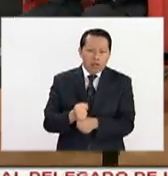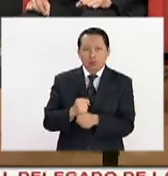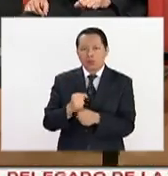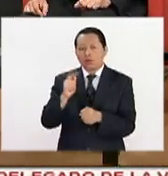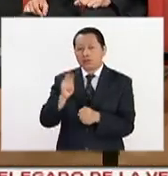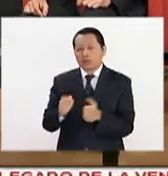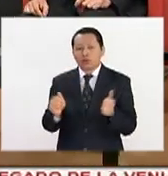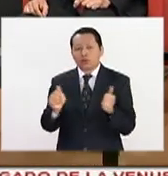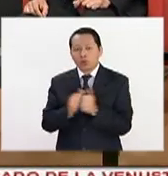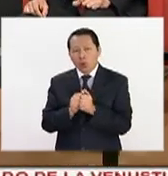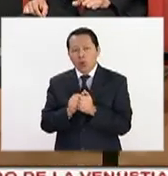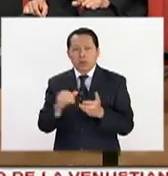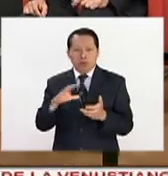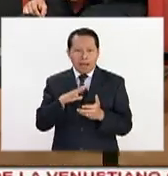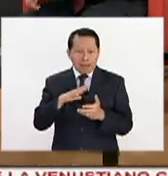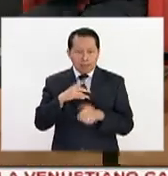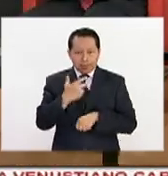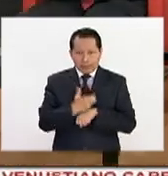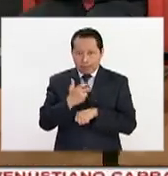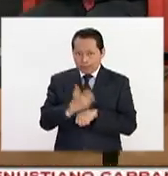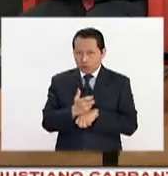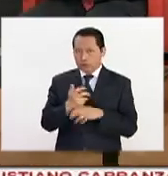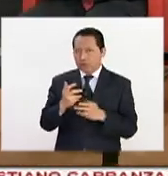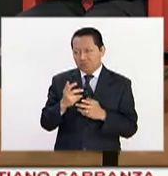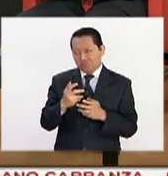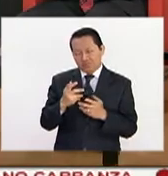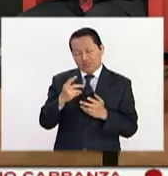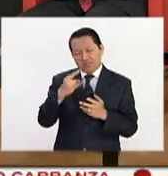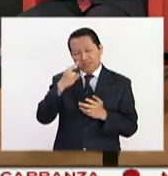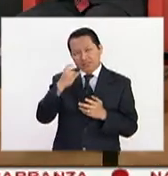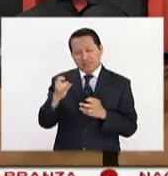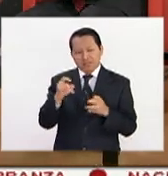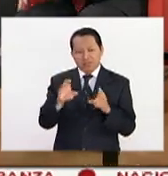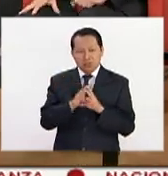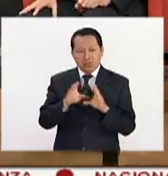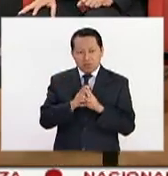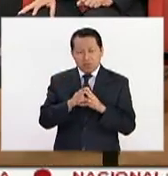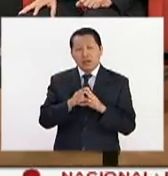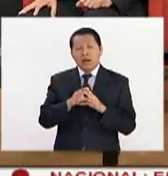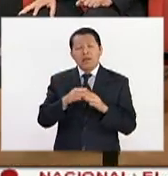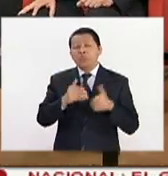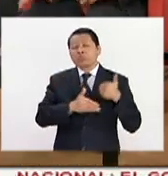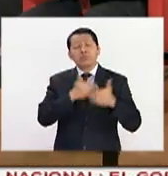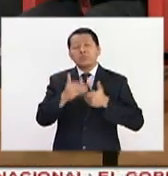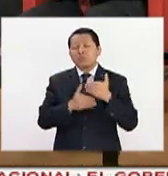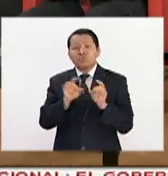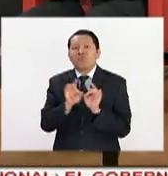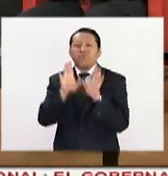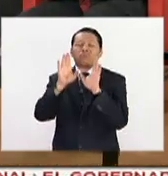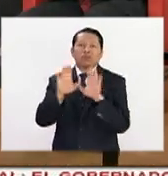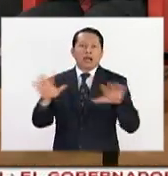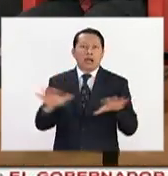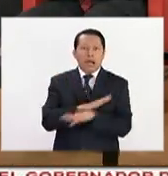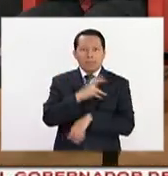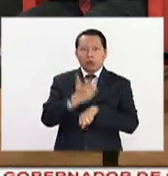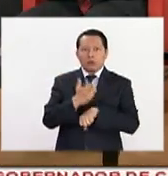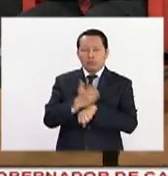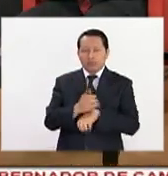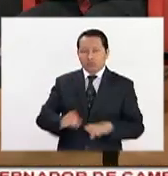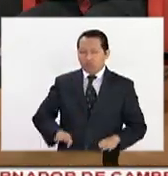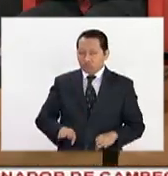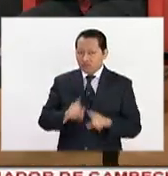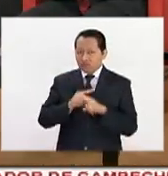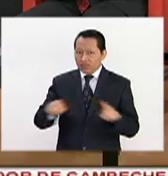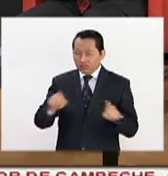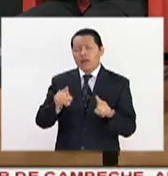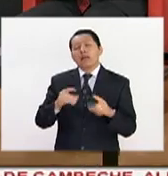un protagonismo de Estados Unidos atípico, que rompe, ¿no?, la corriente, de repente surgen nuevos